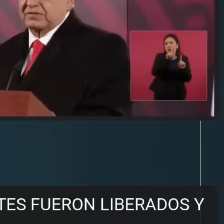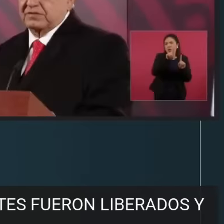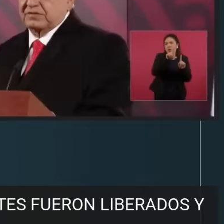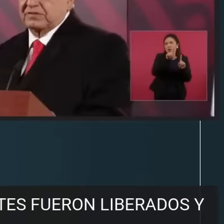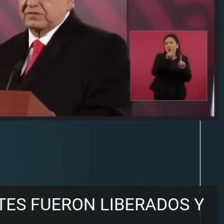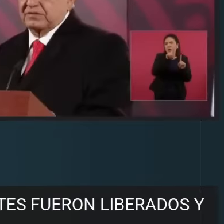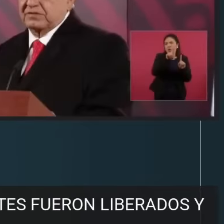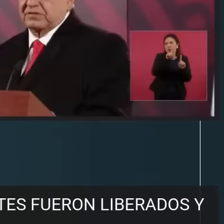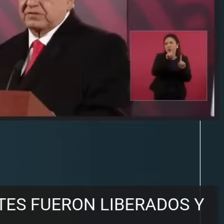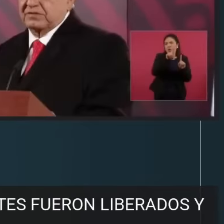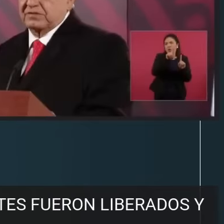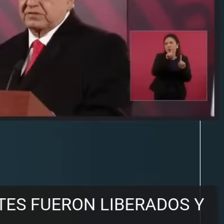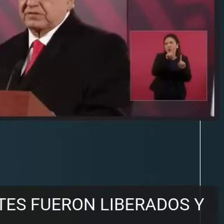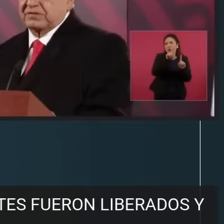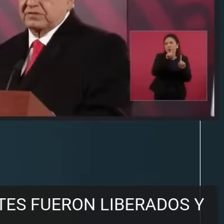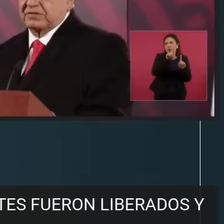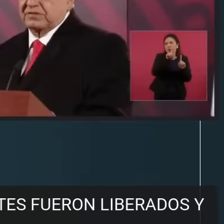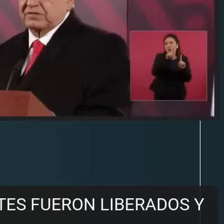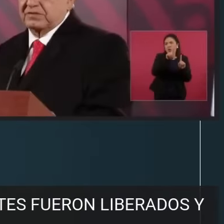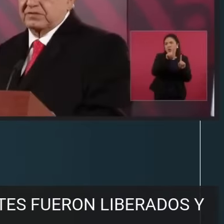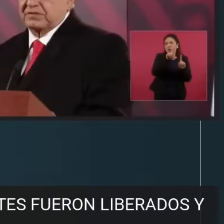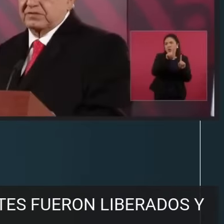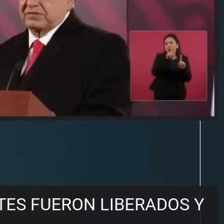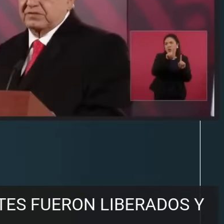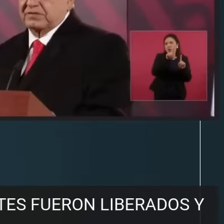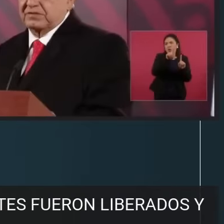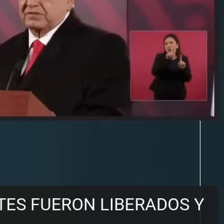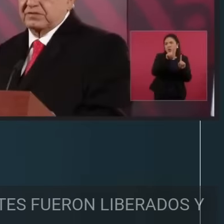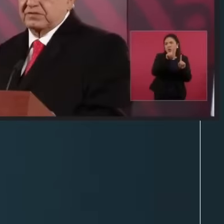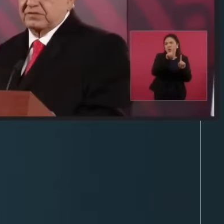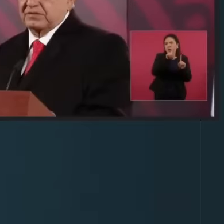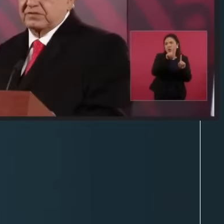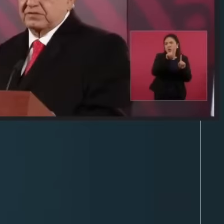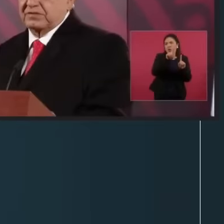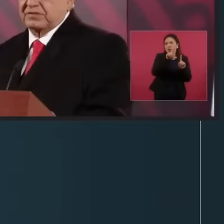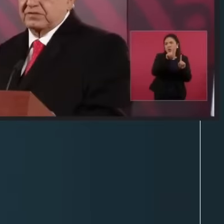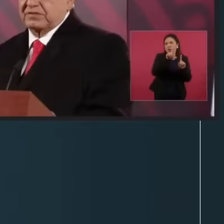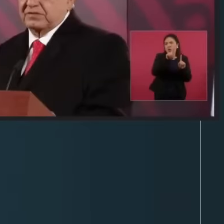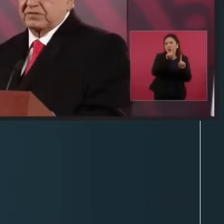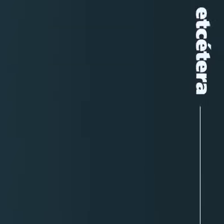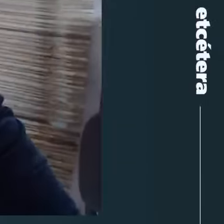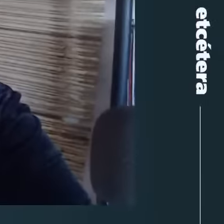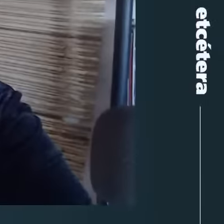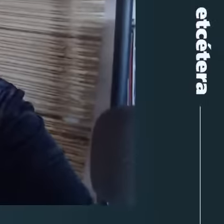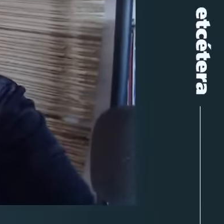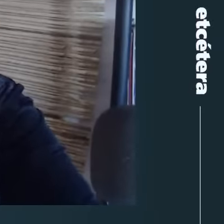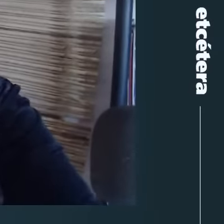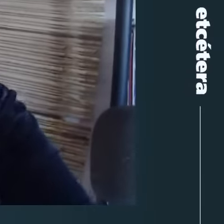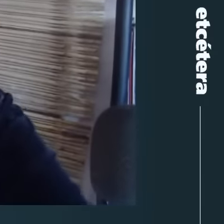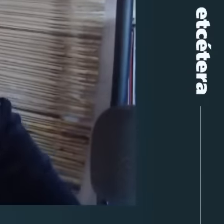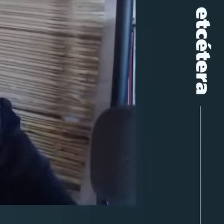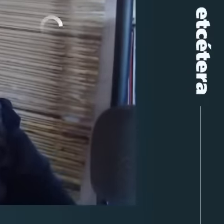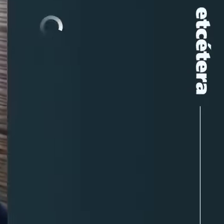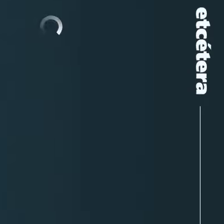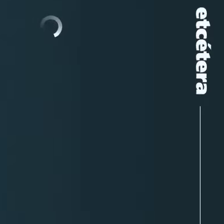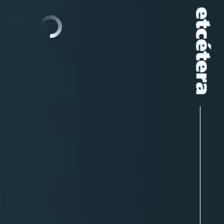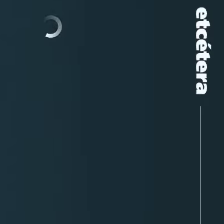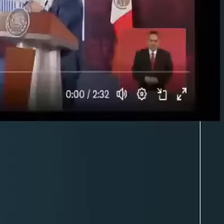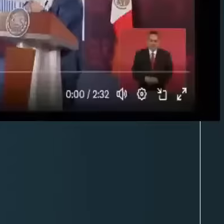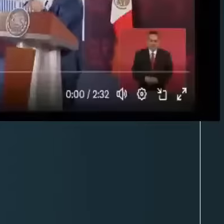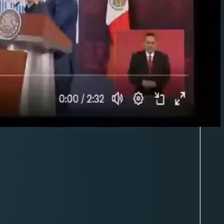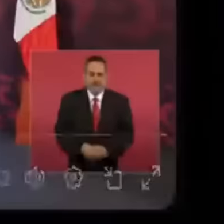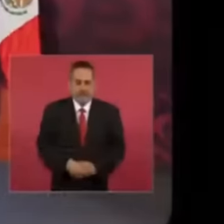fuera sean liberados con vida eh Luis tiene el video de ayer verdad Luis Vamos a verlo por favor